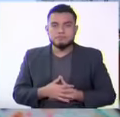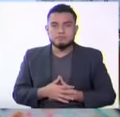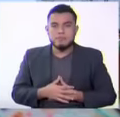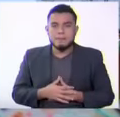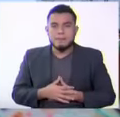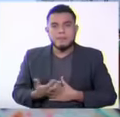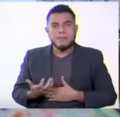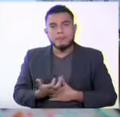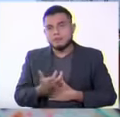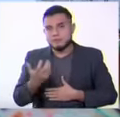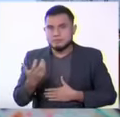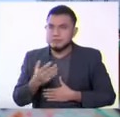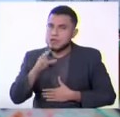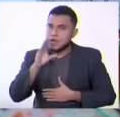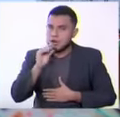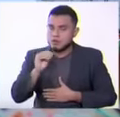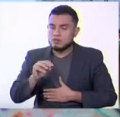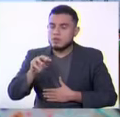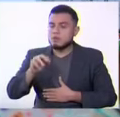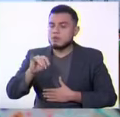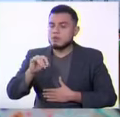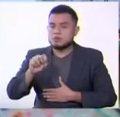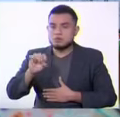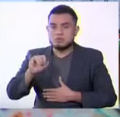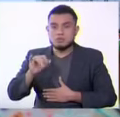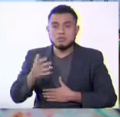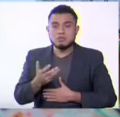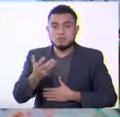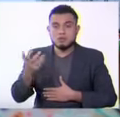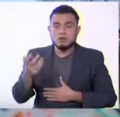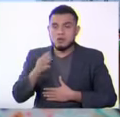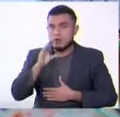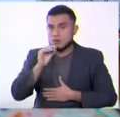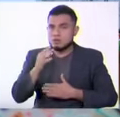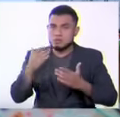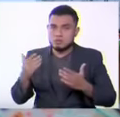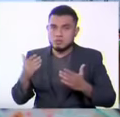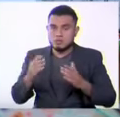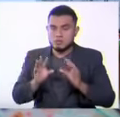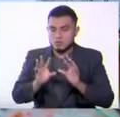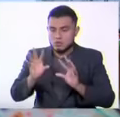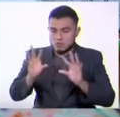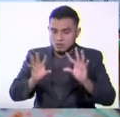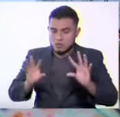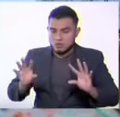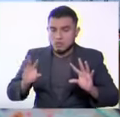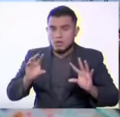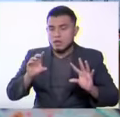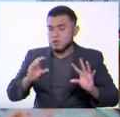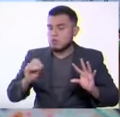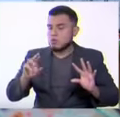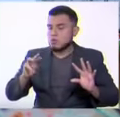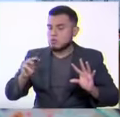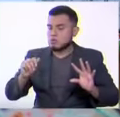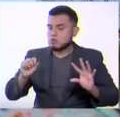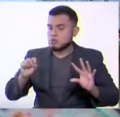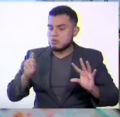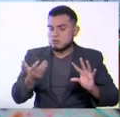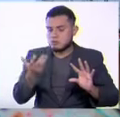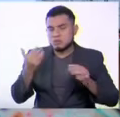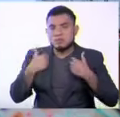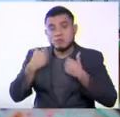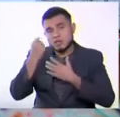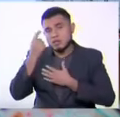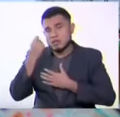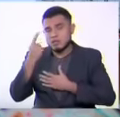Si vamos a hablar sobre meiosis y sobre distribución de cromosomas, tenemos que entender algunas de las